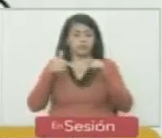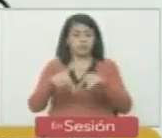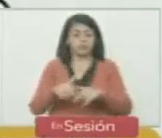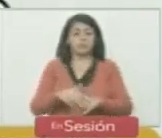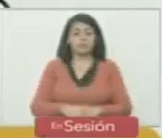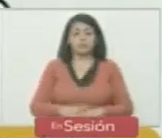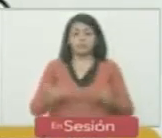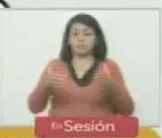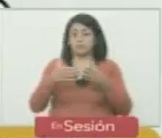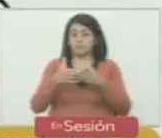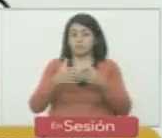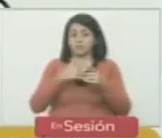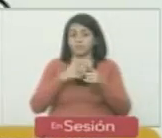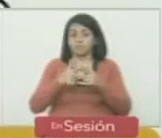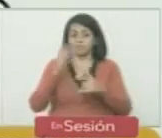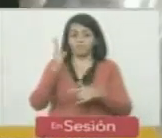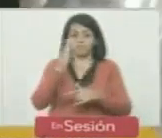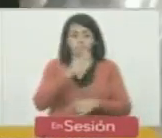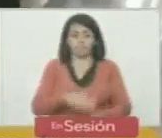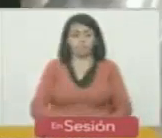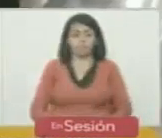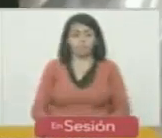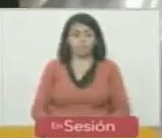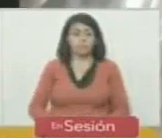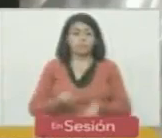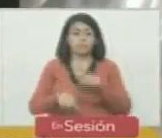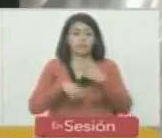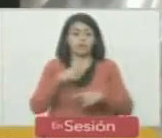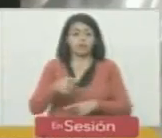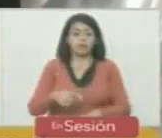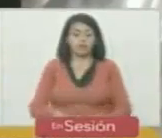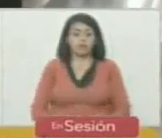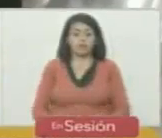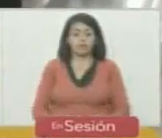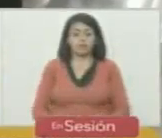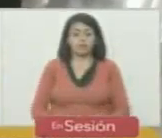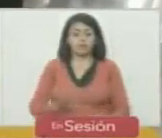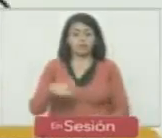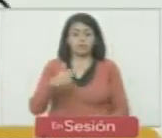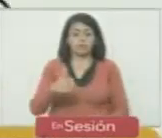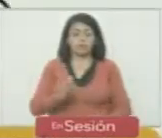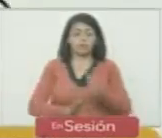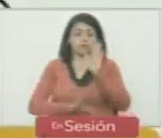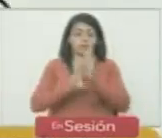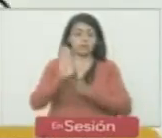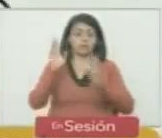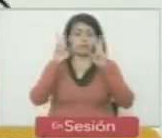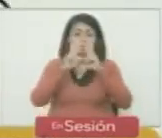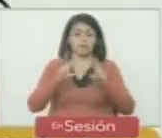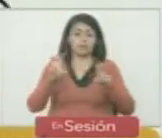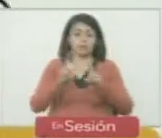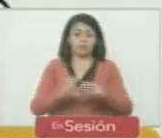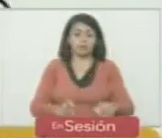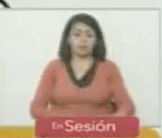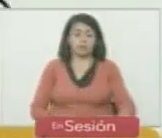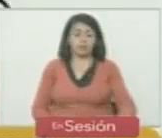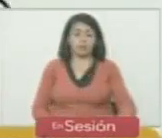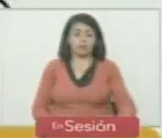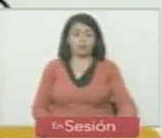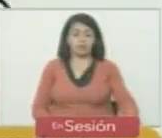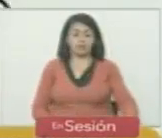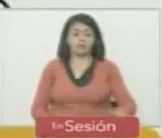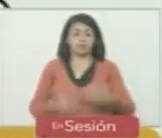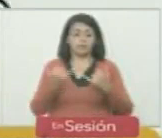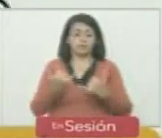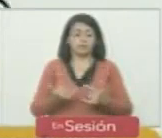una causa penal. Y luego, cuando se avanza en la investigación,